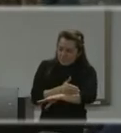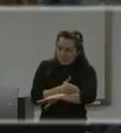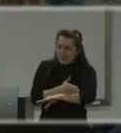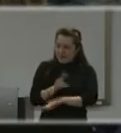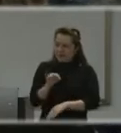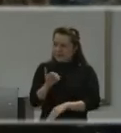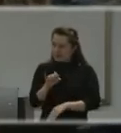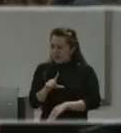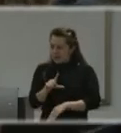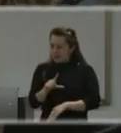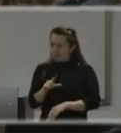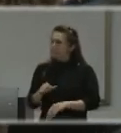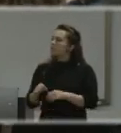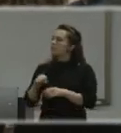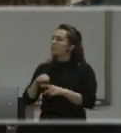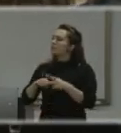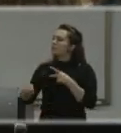sexuales?